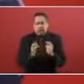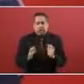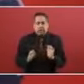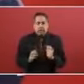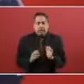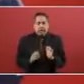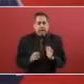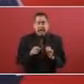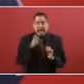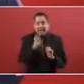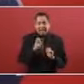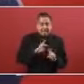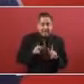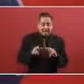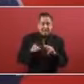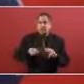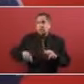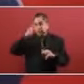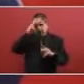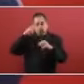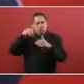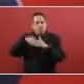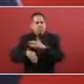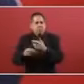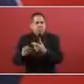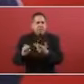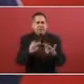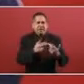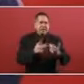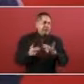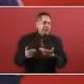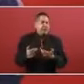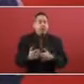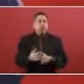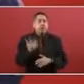estaba destruyendo a México, porque ya